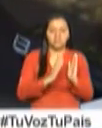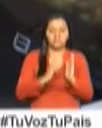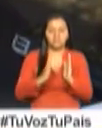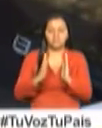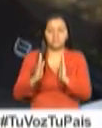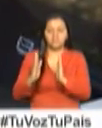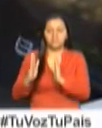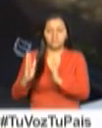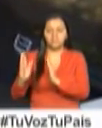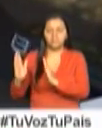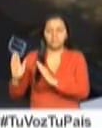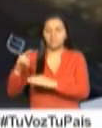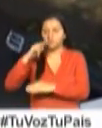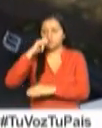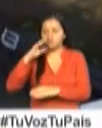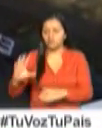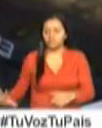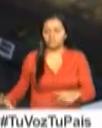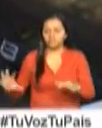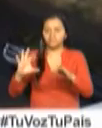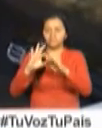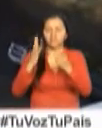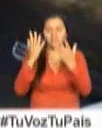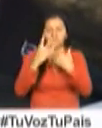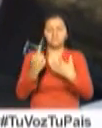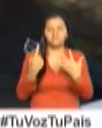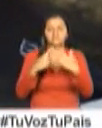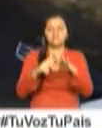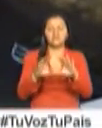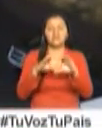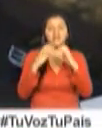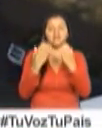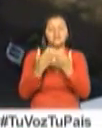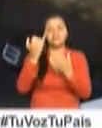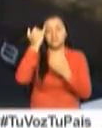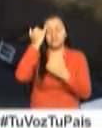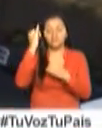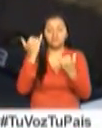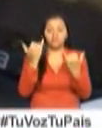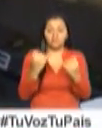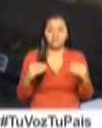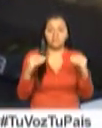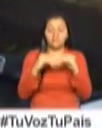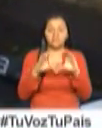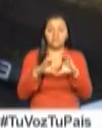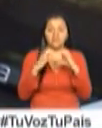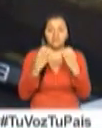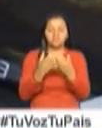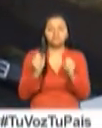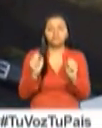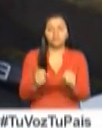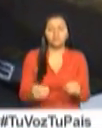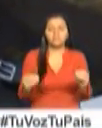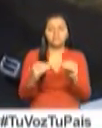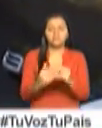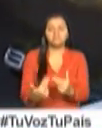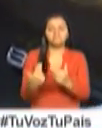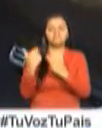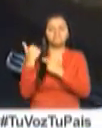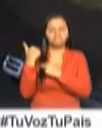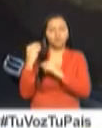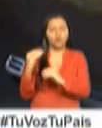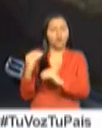los niveles inferiores. Una de las grandes innovaciones en este inicio de clase es que tendremos